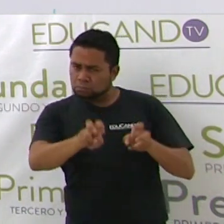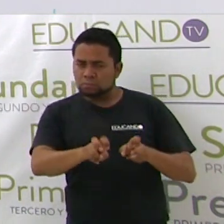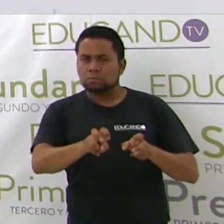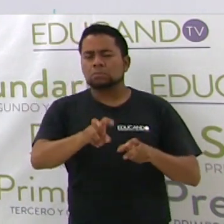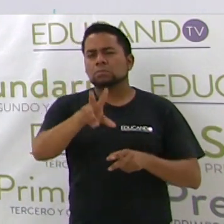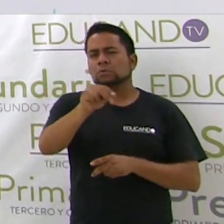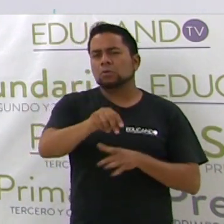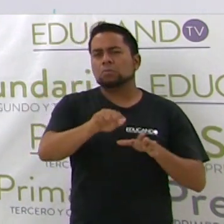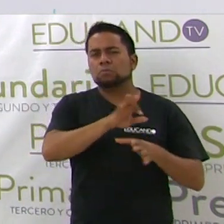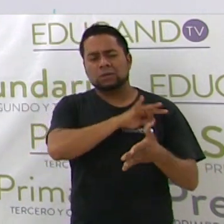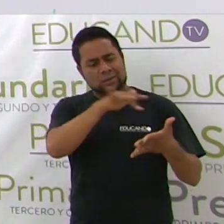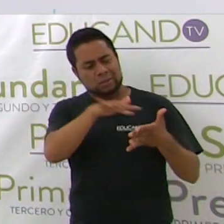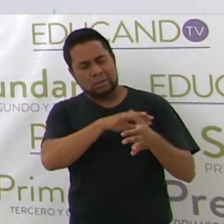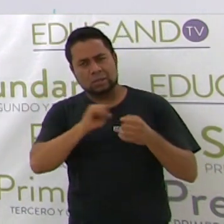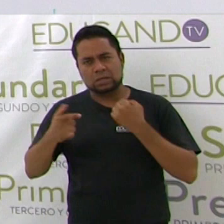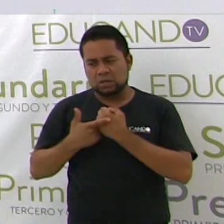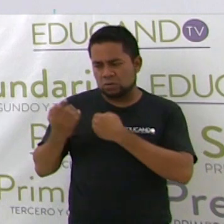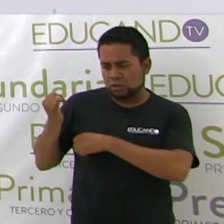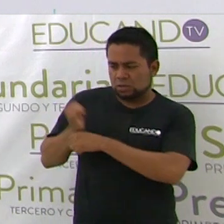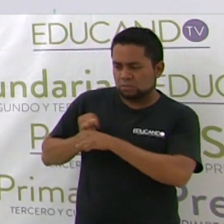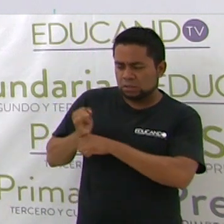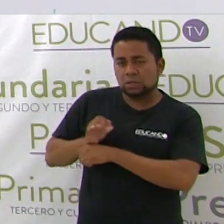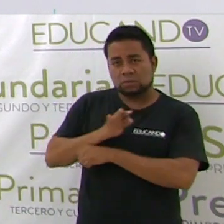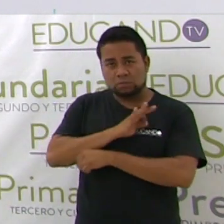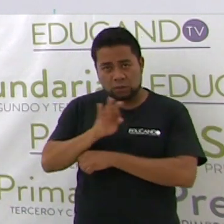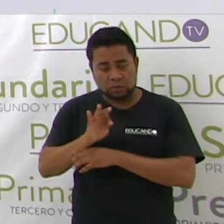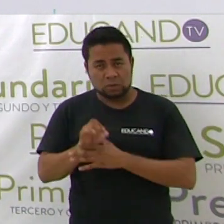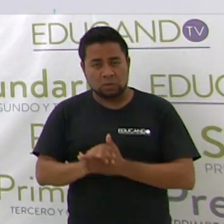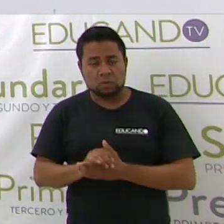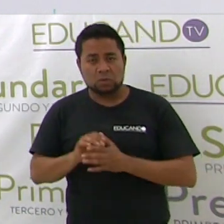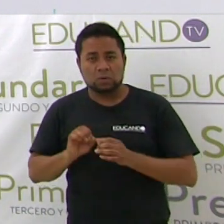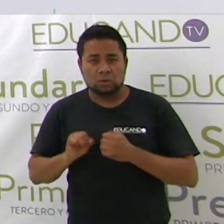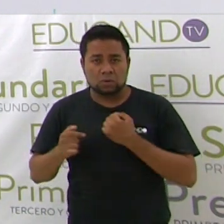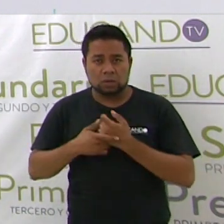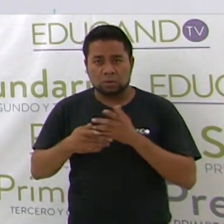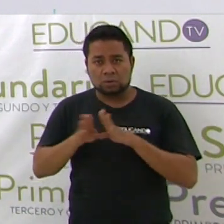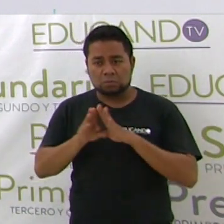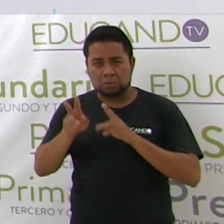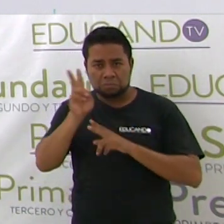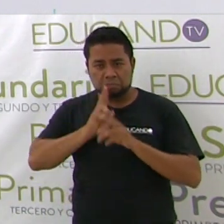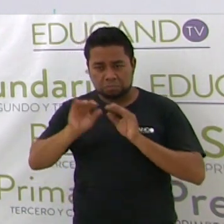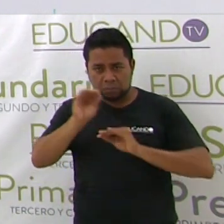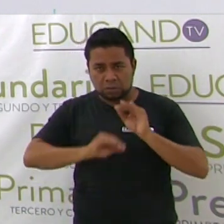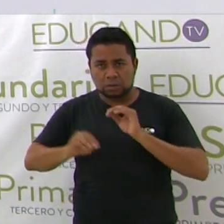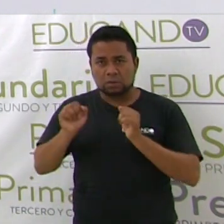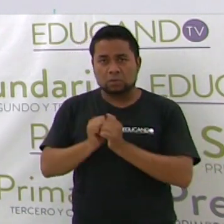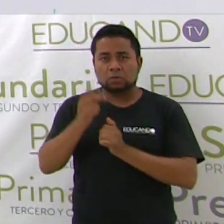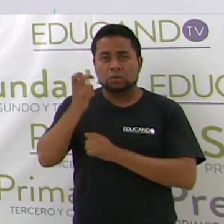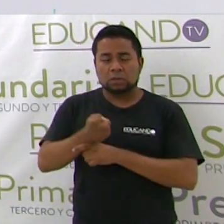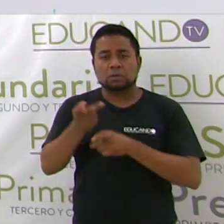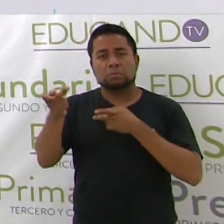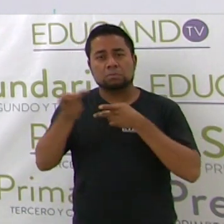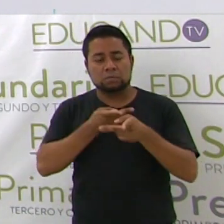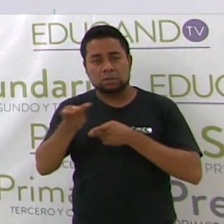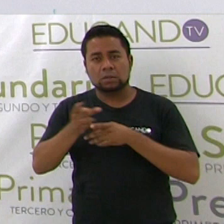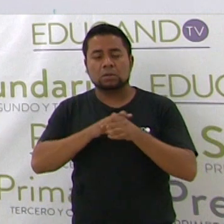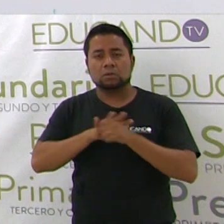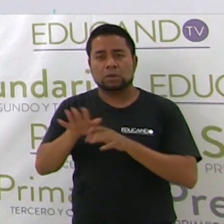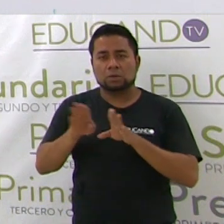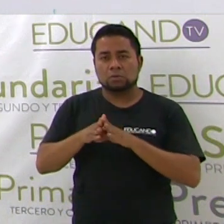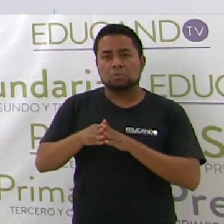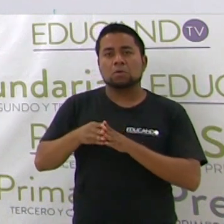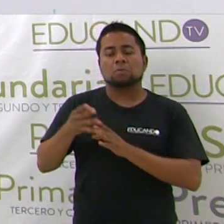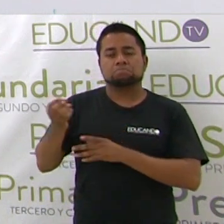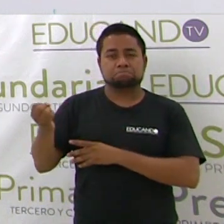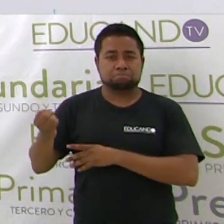una lectura, una investigación, algún experimento y a partir de eso preparar nuestra exposición.